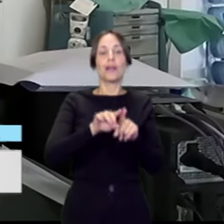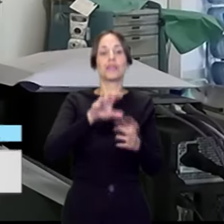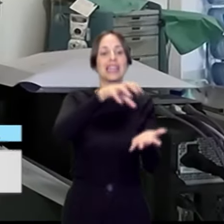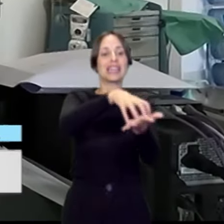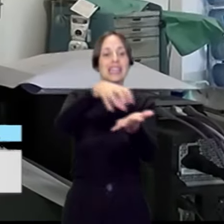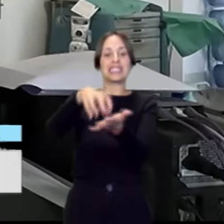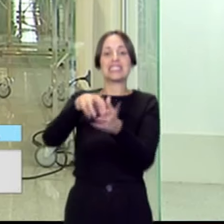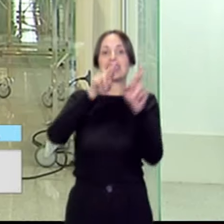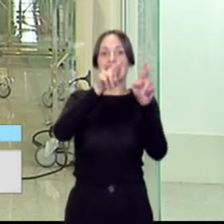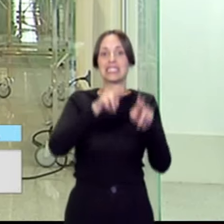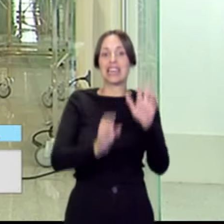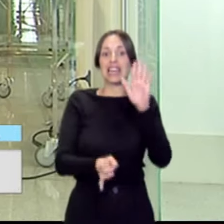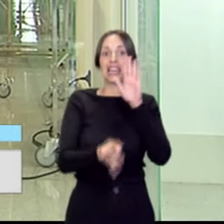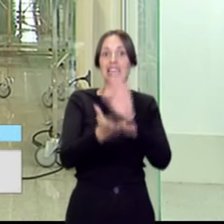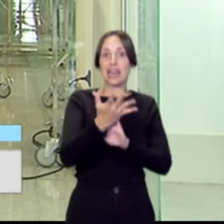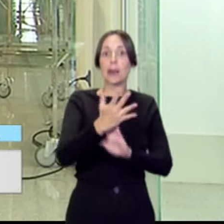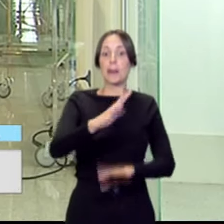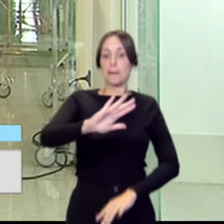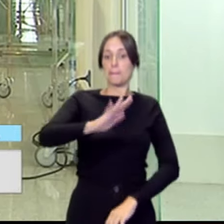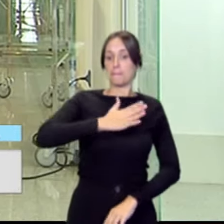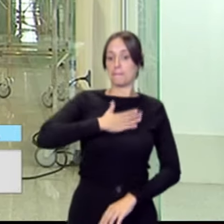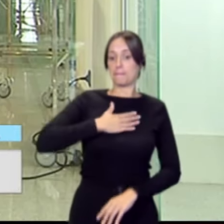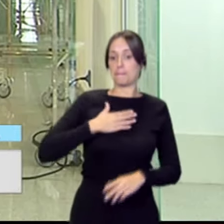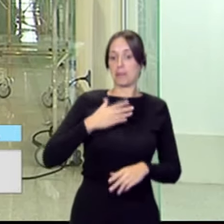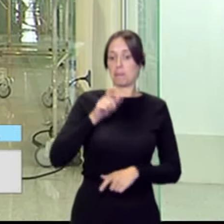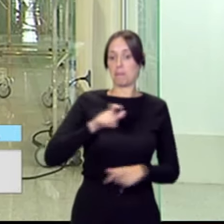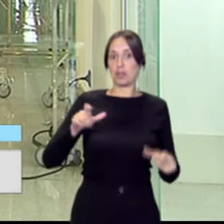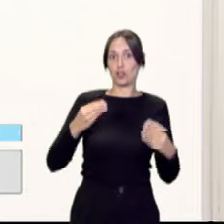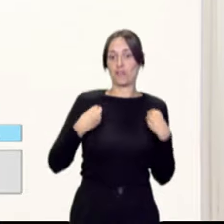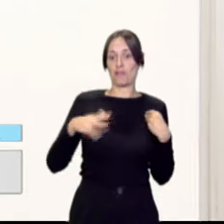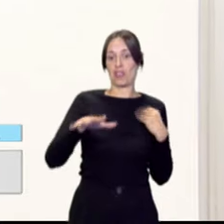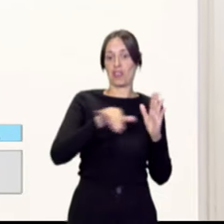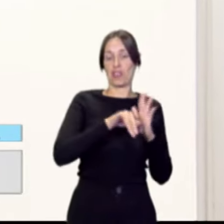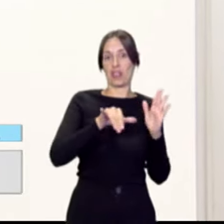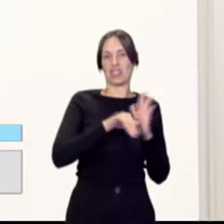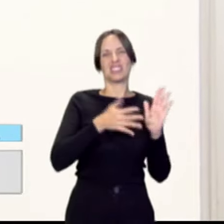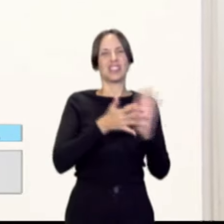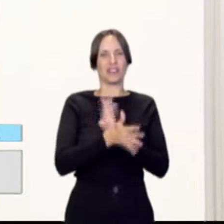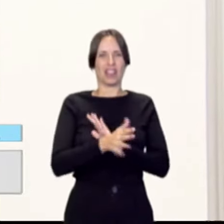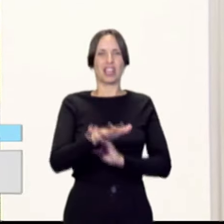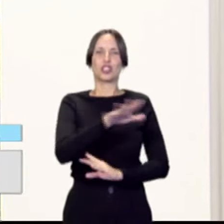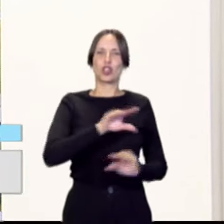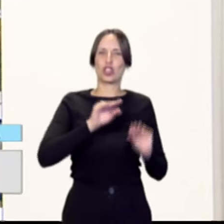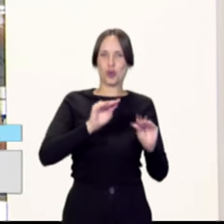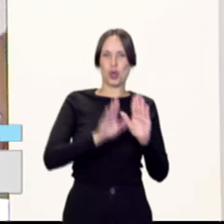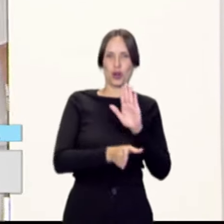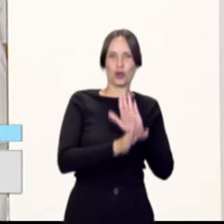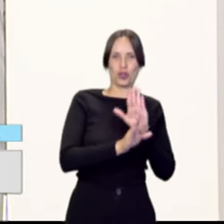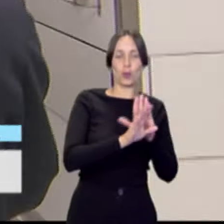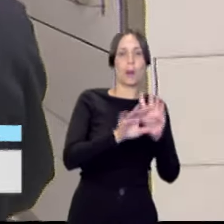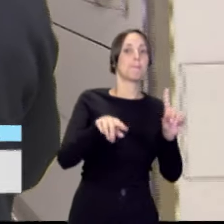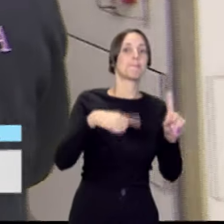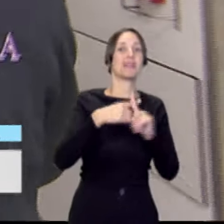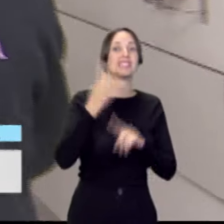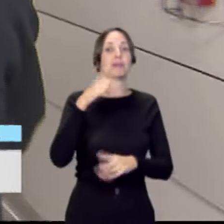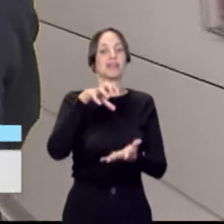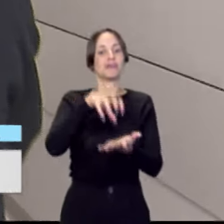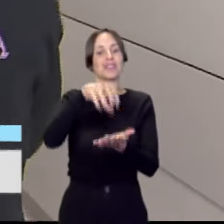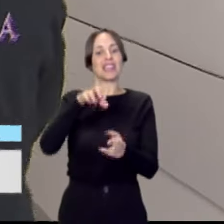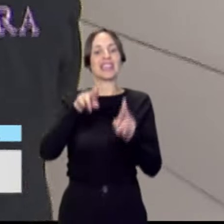de sus propios conciudadanos y ya no pierden el arraigo, sí, y al mismo tiempo se pueden hacer unas residencias que